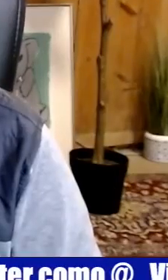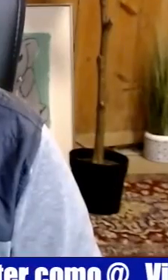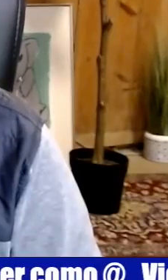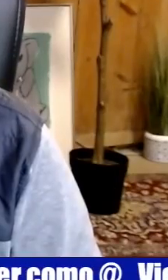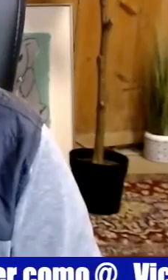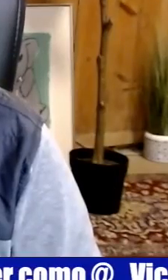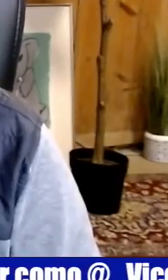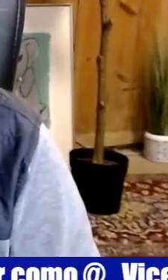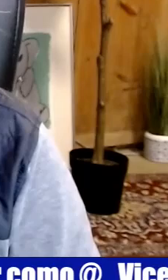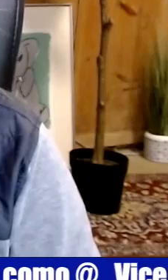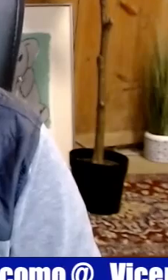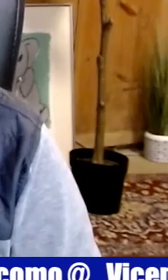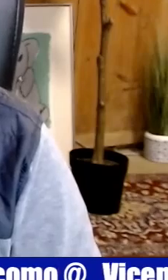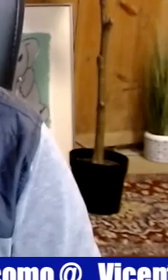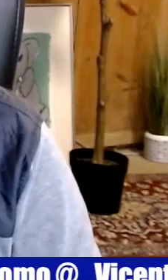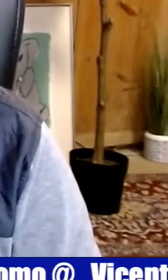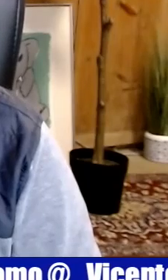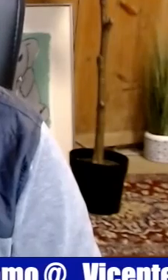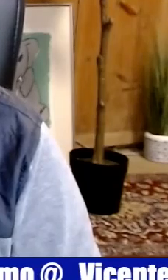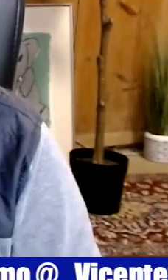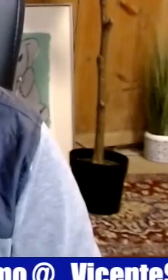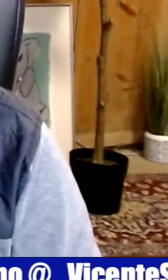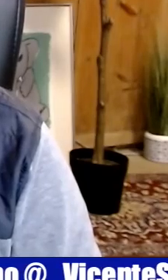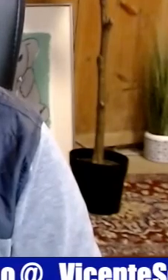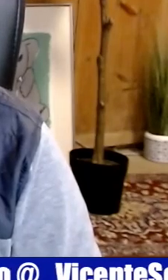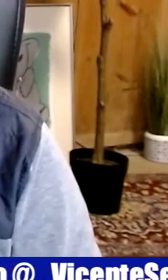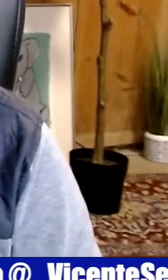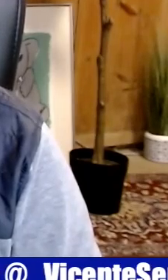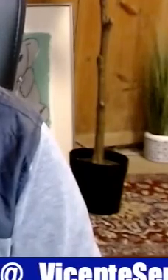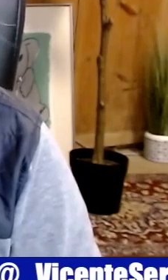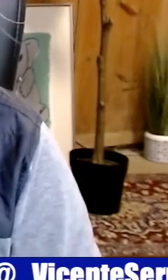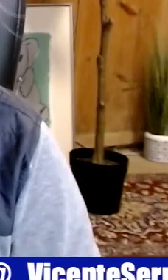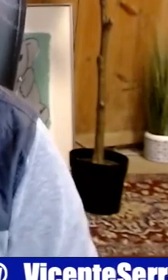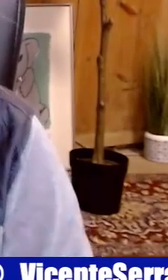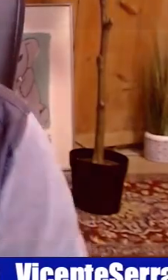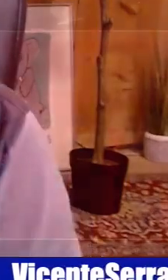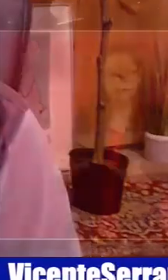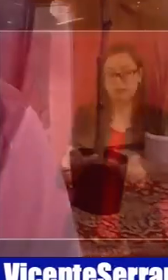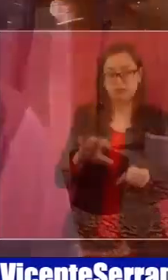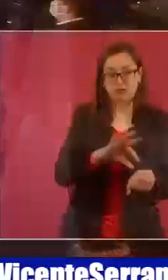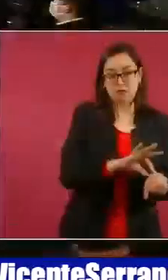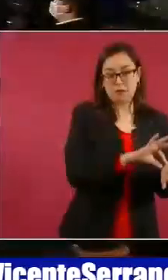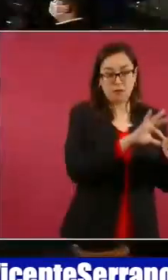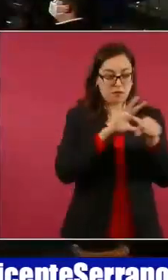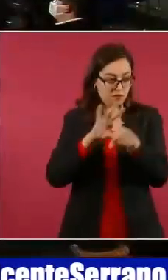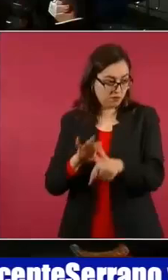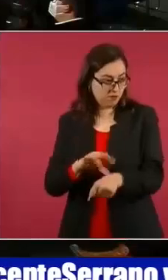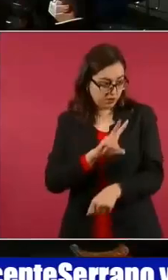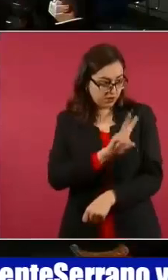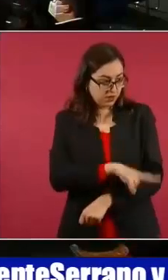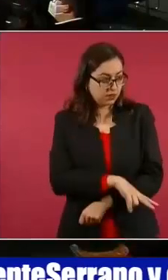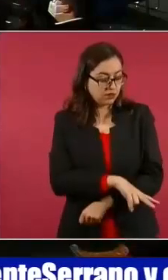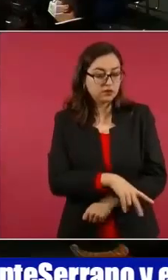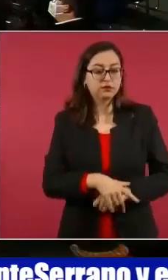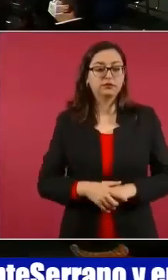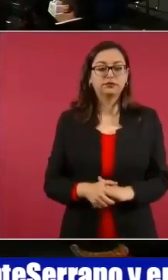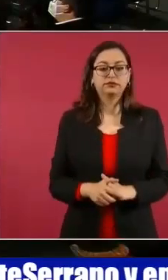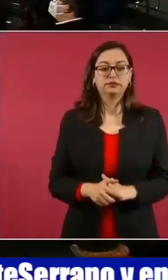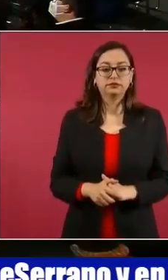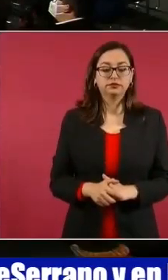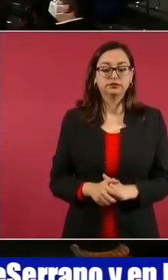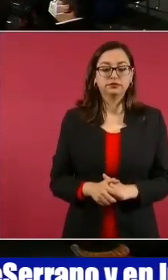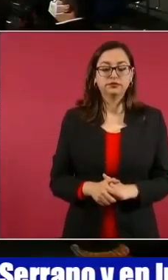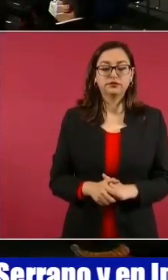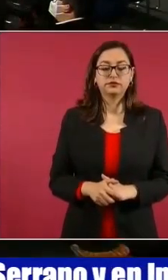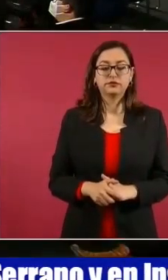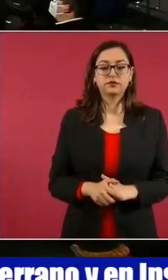me parece es fundamental. Hoy el presidente López Obrador habló, luego de dar a conocer una serie de